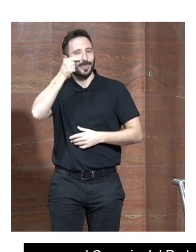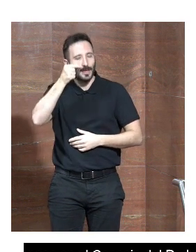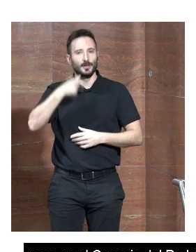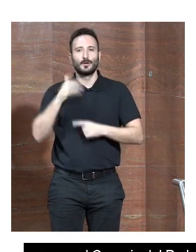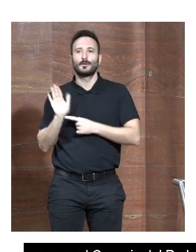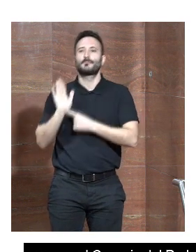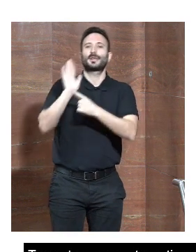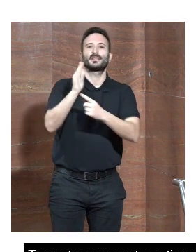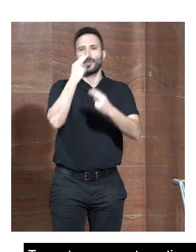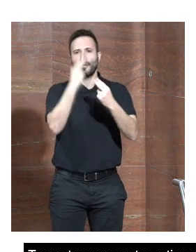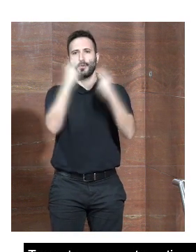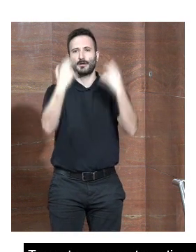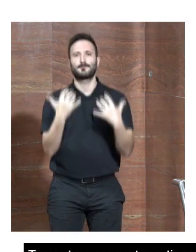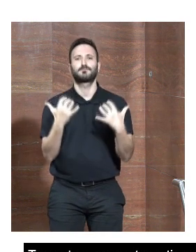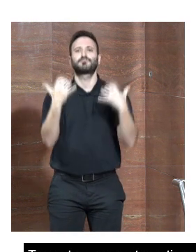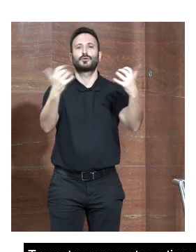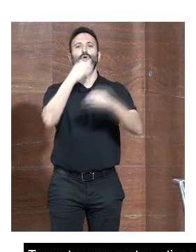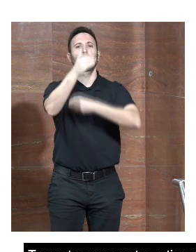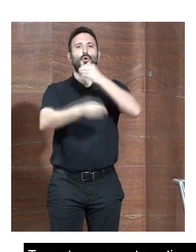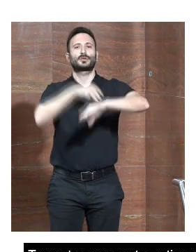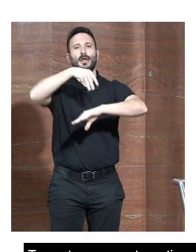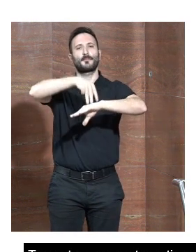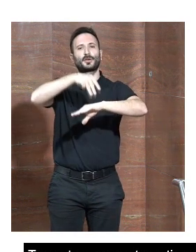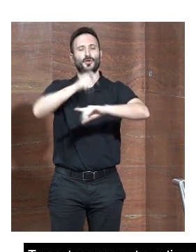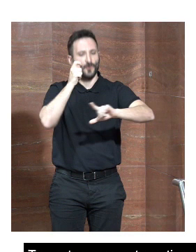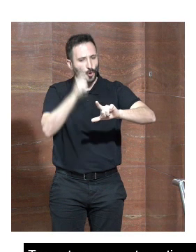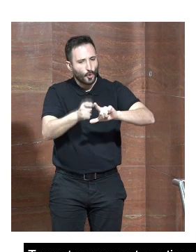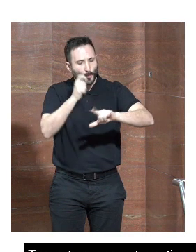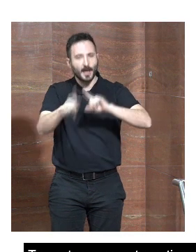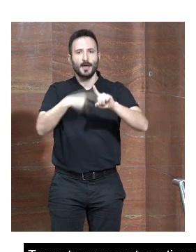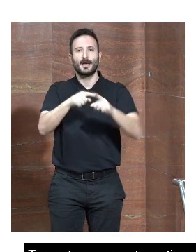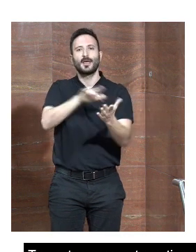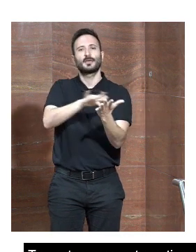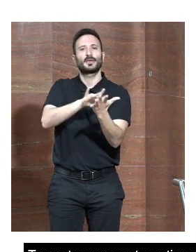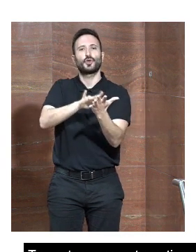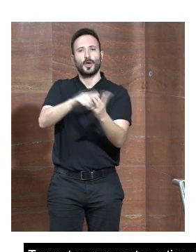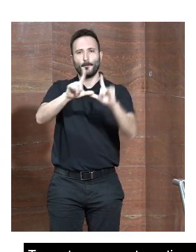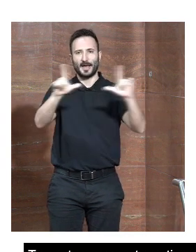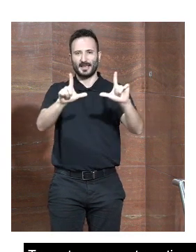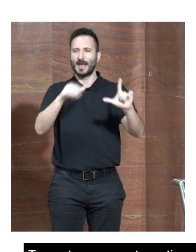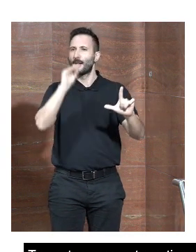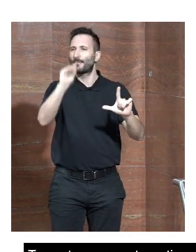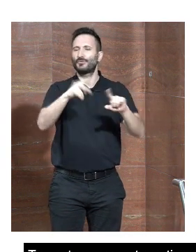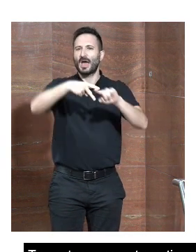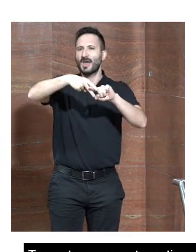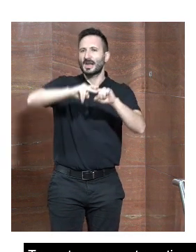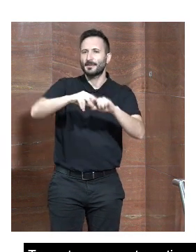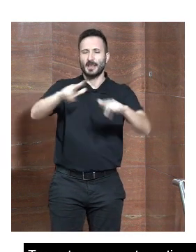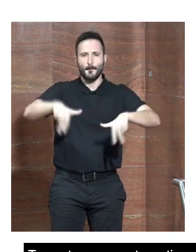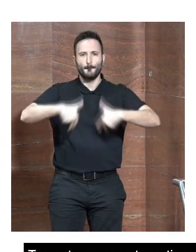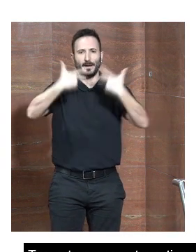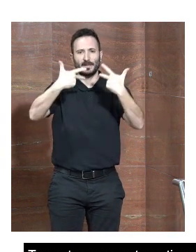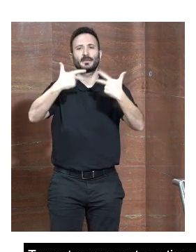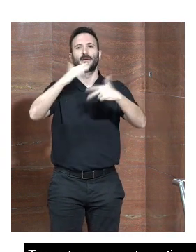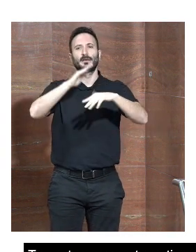realiza presentaciones públicas utilizando Microsoft con lupa y lector de pantalla NVDA. ¿Hay alguna herramienta que me permita